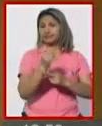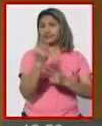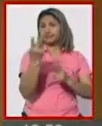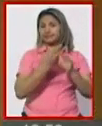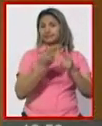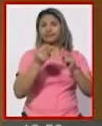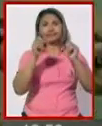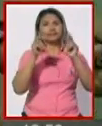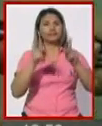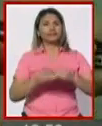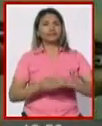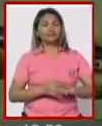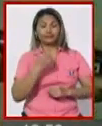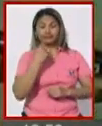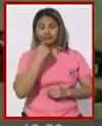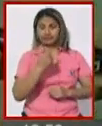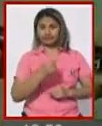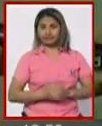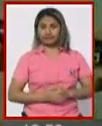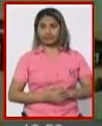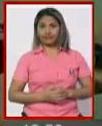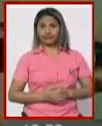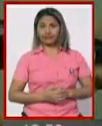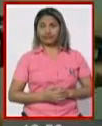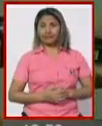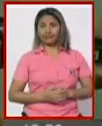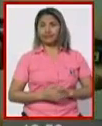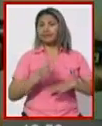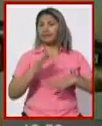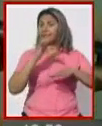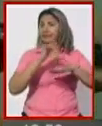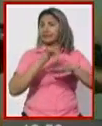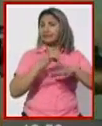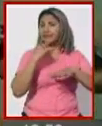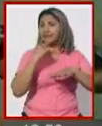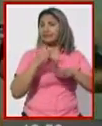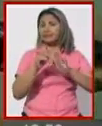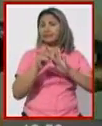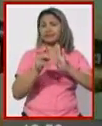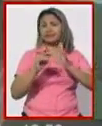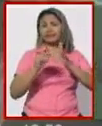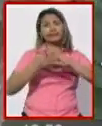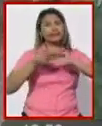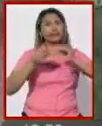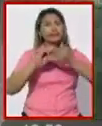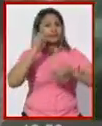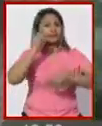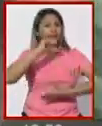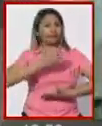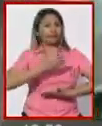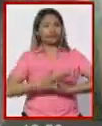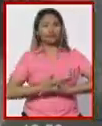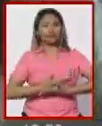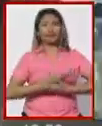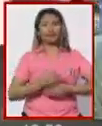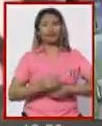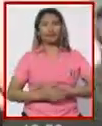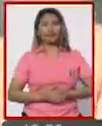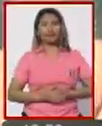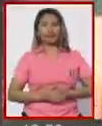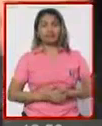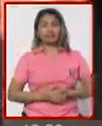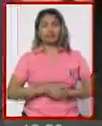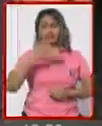dos personas. Ella dice, ¿no?, que le hurgó su parte, dice, ¿no?, lo que cuenta mi hija, ¿no?, le hurgó su parte